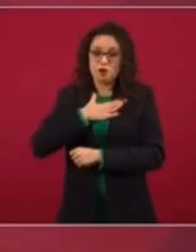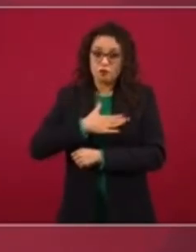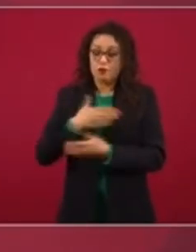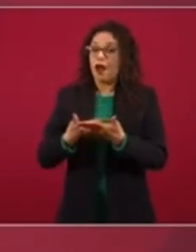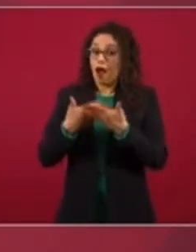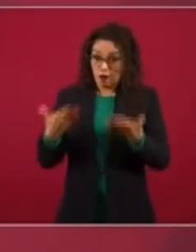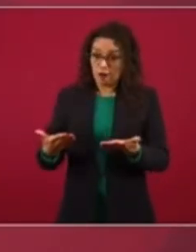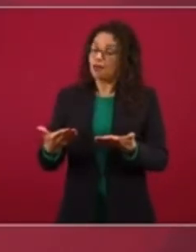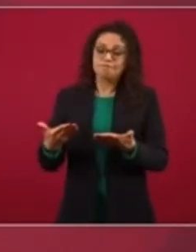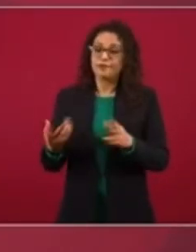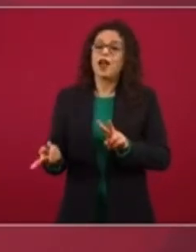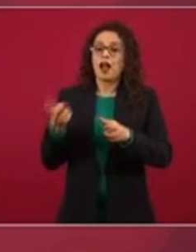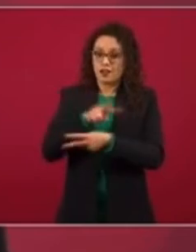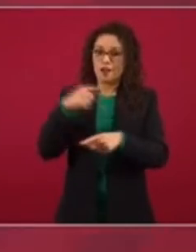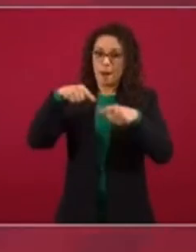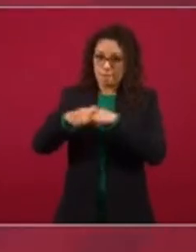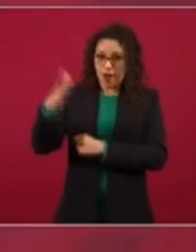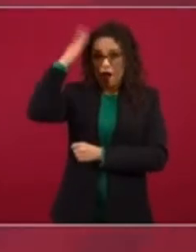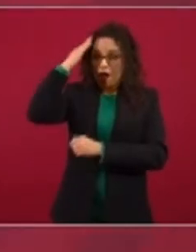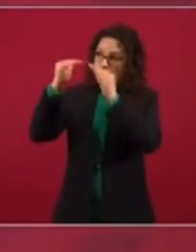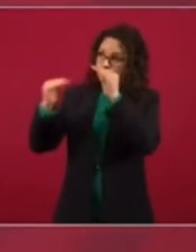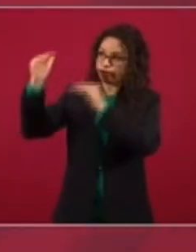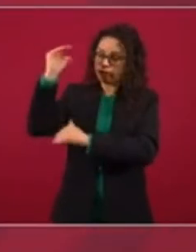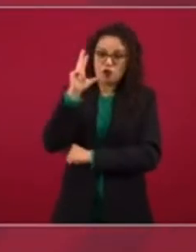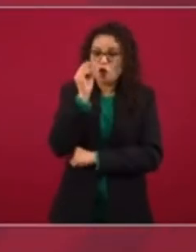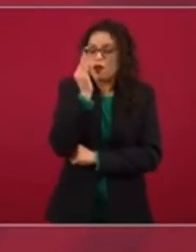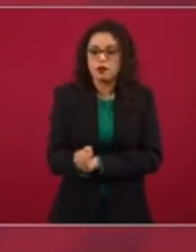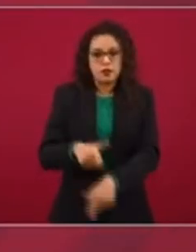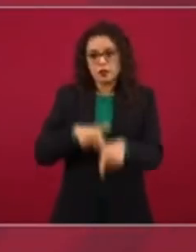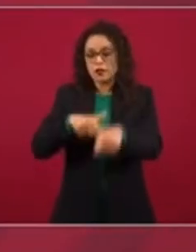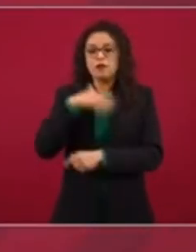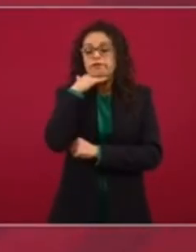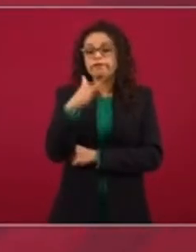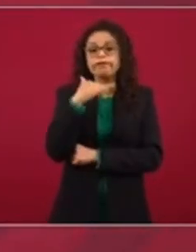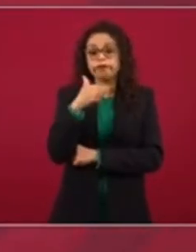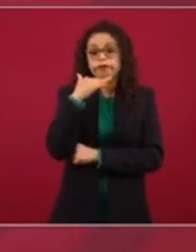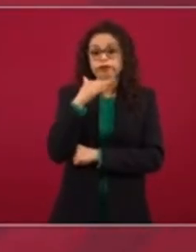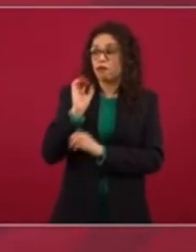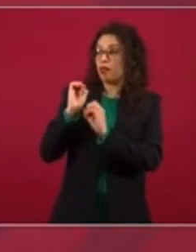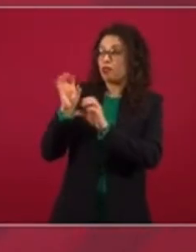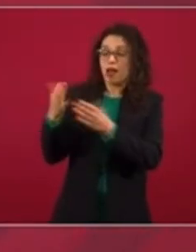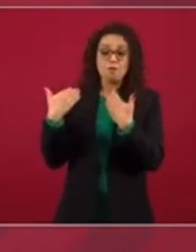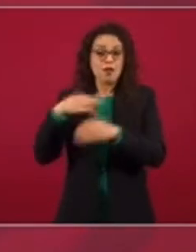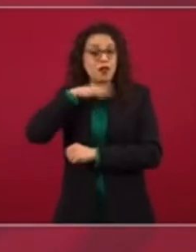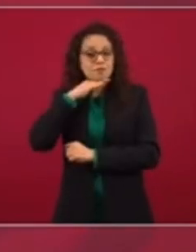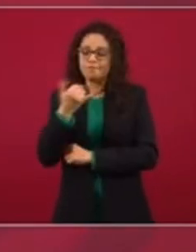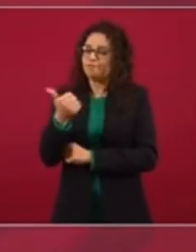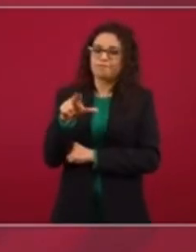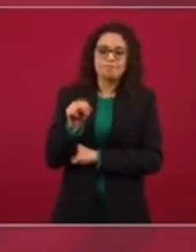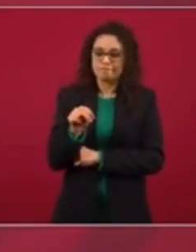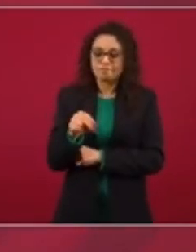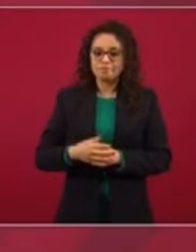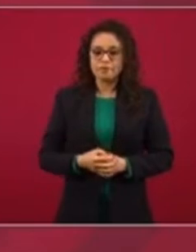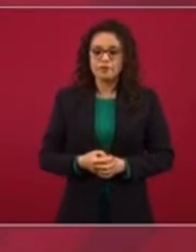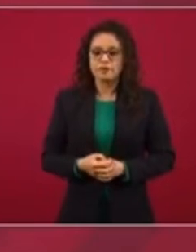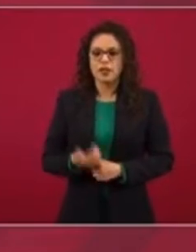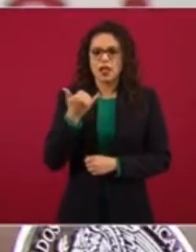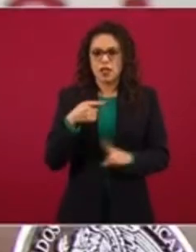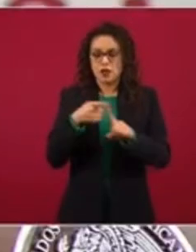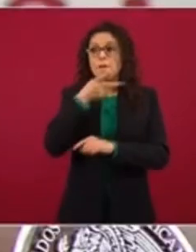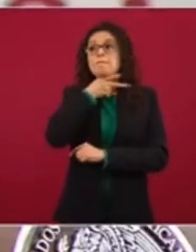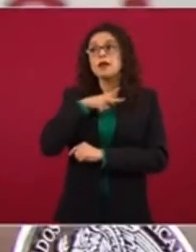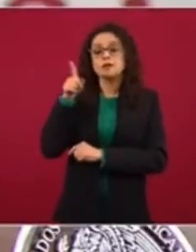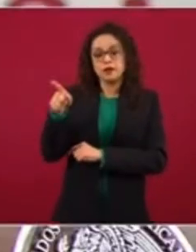abajo no se permite, no se tolera la corrupción, no hay impunidad para nadie. Y a Pemex la